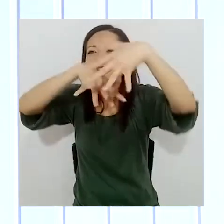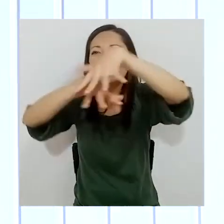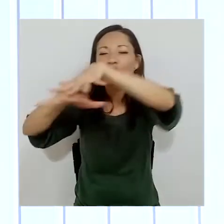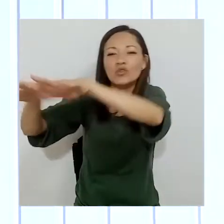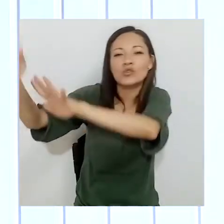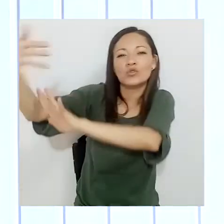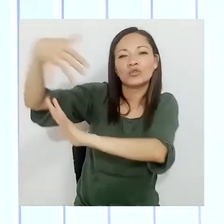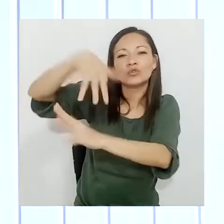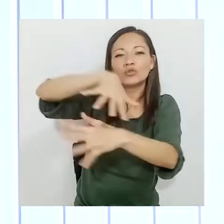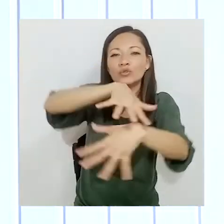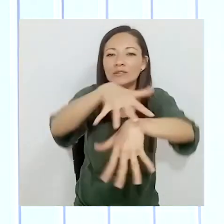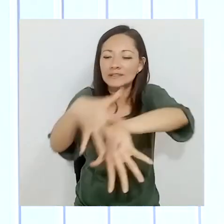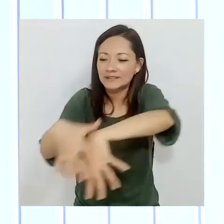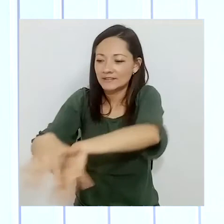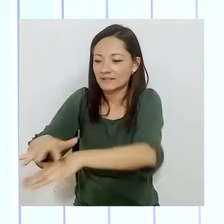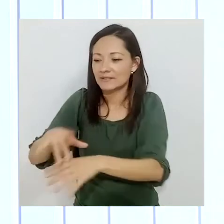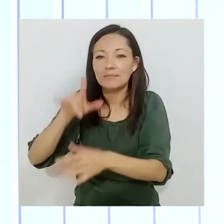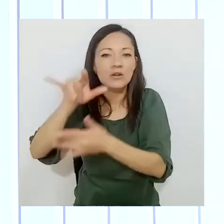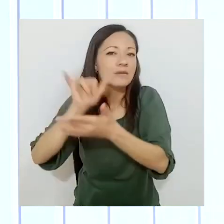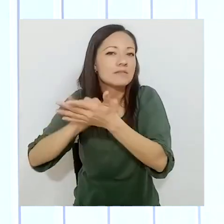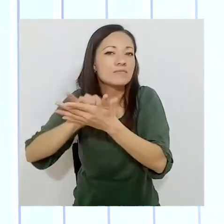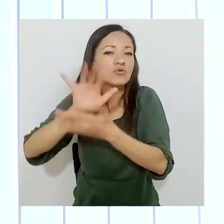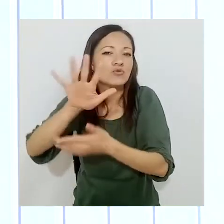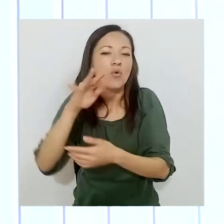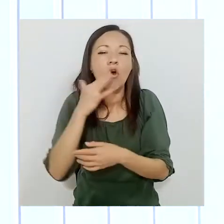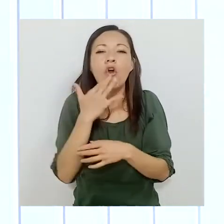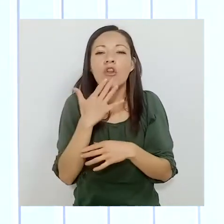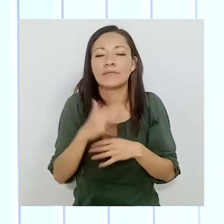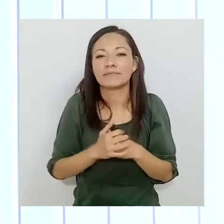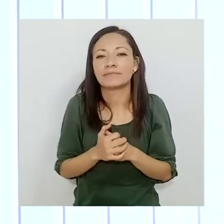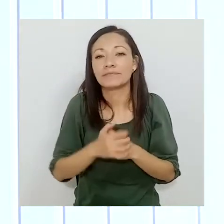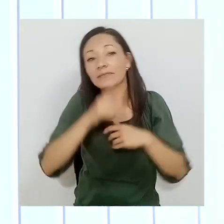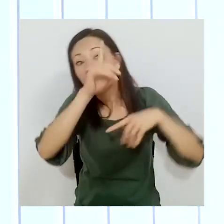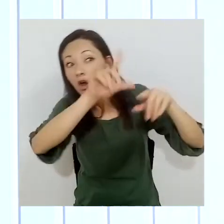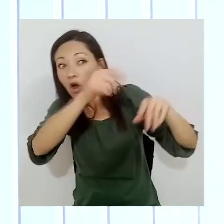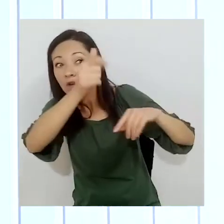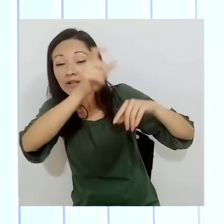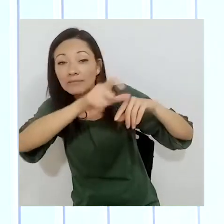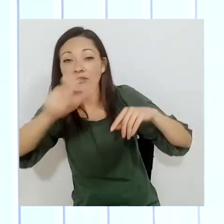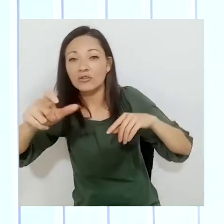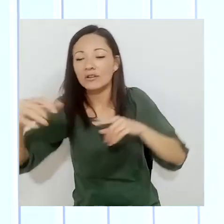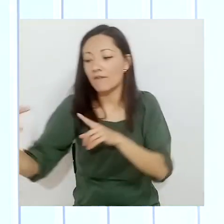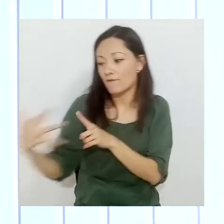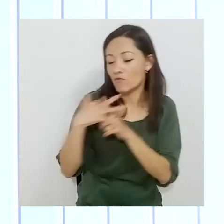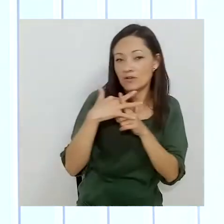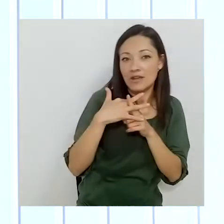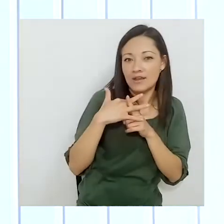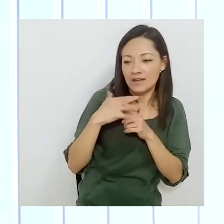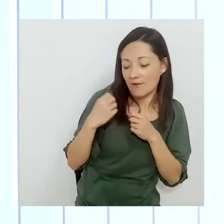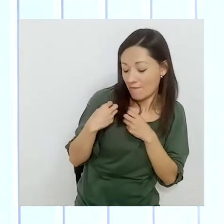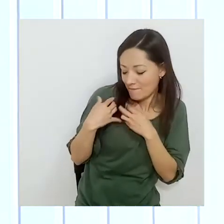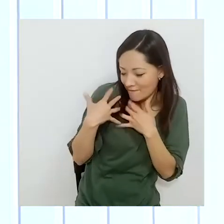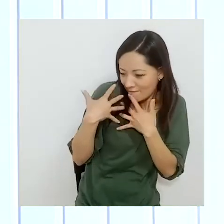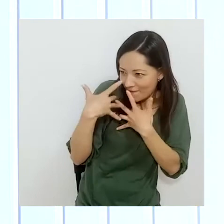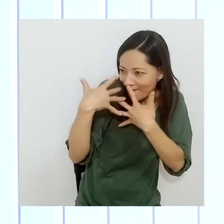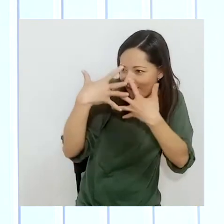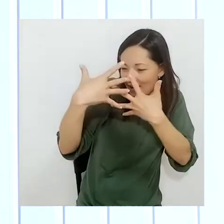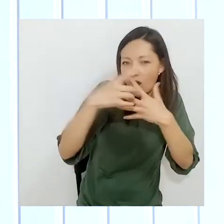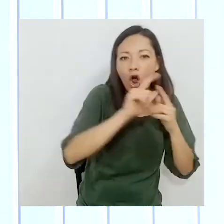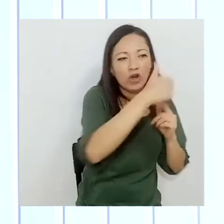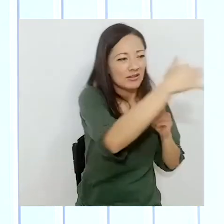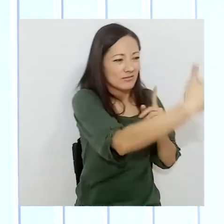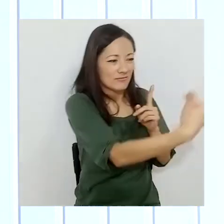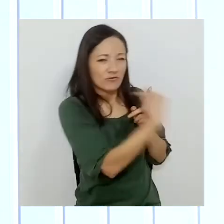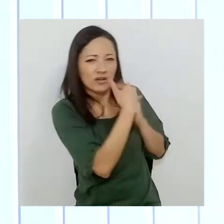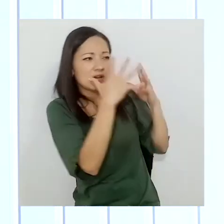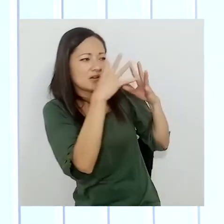color, del mismo color. Y hay personas que hacen que nuestro color brille más, o hay personas que lo pueden opacar y